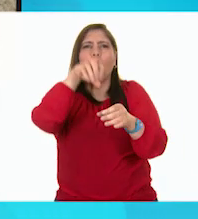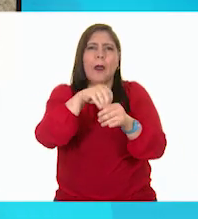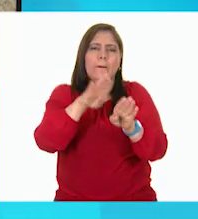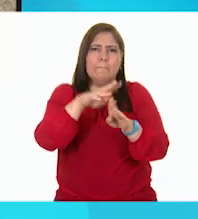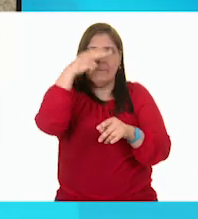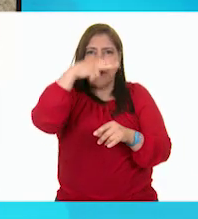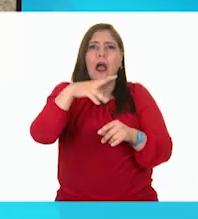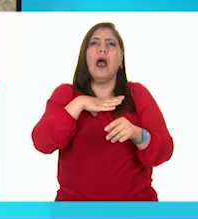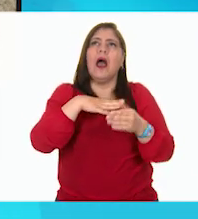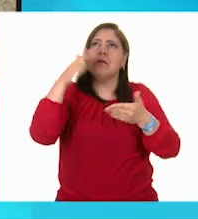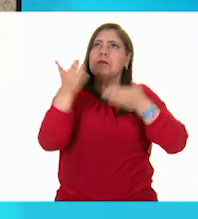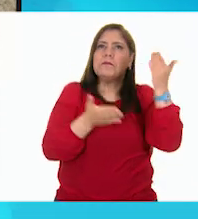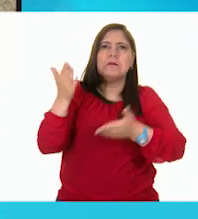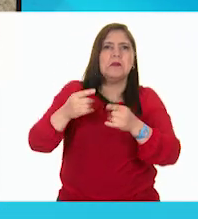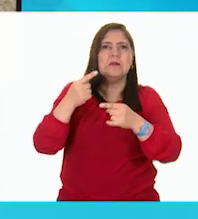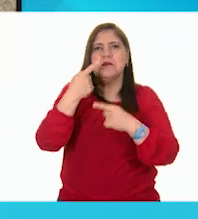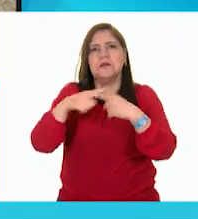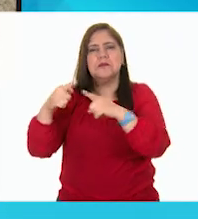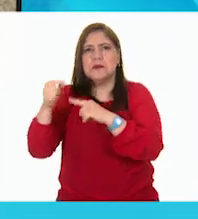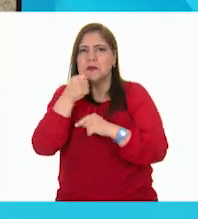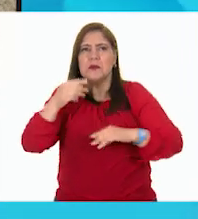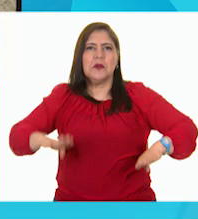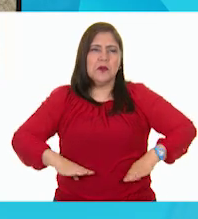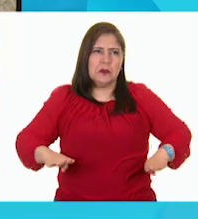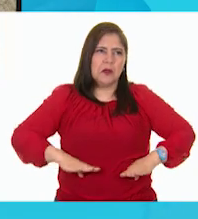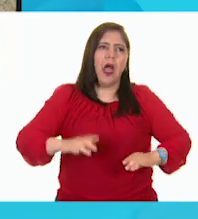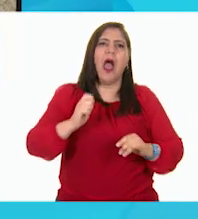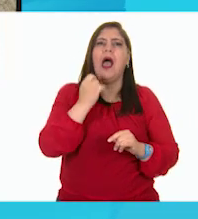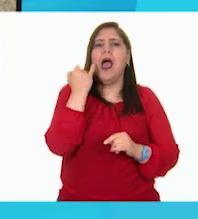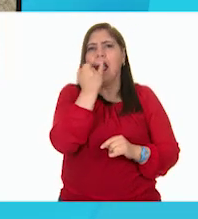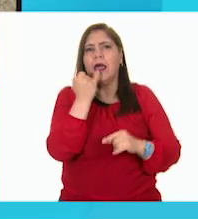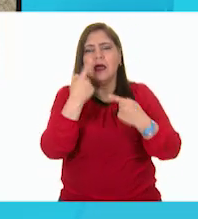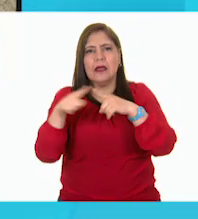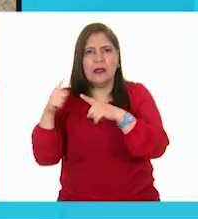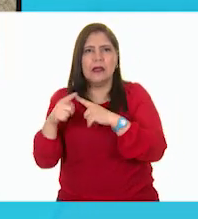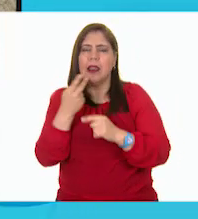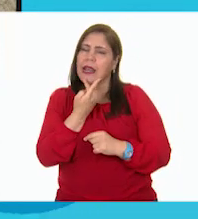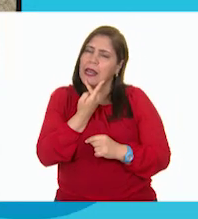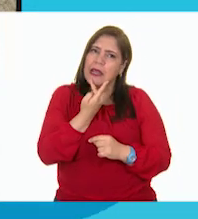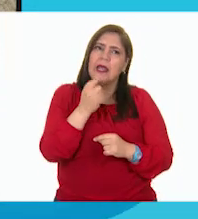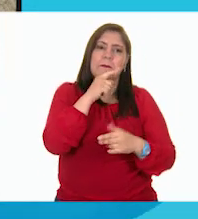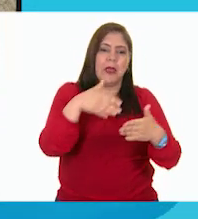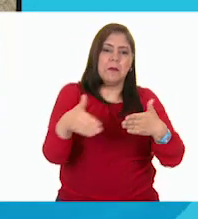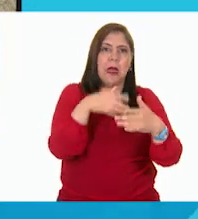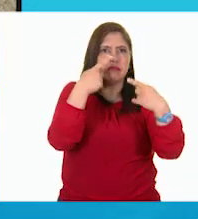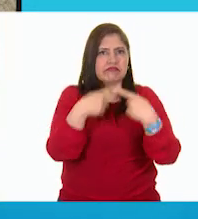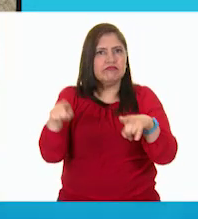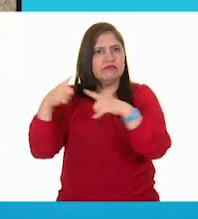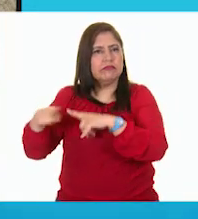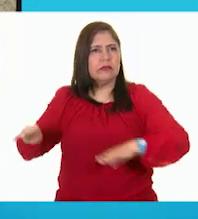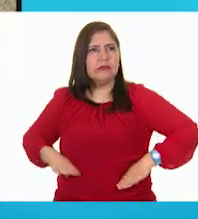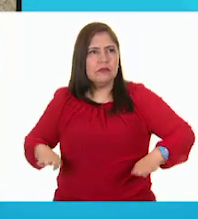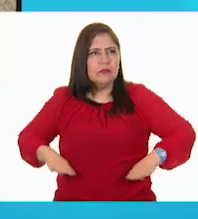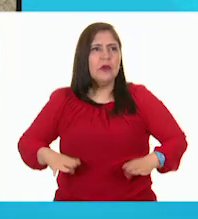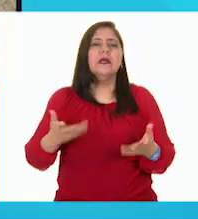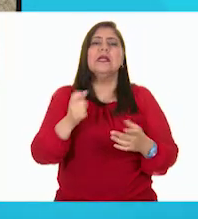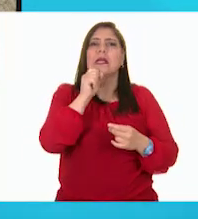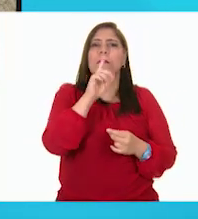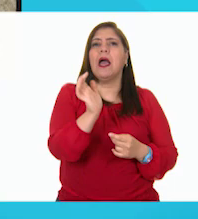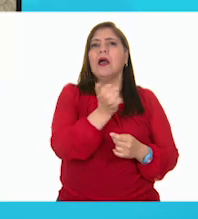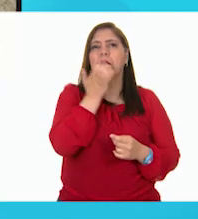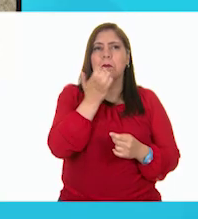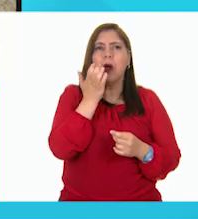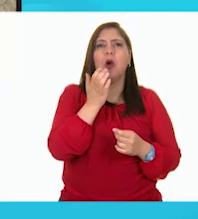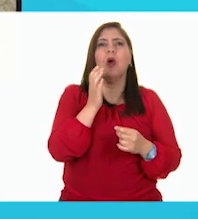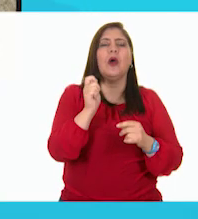de todas partes, donde se hablan muchas lenguas, donde se guisa diferente y donde las costumbres